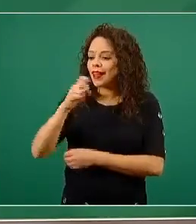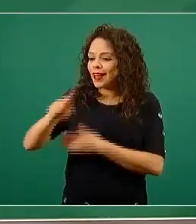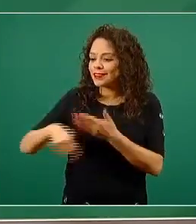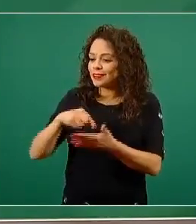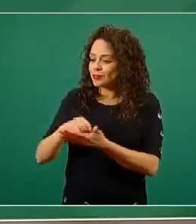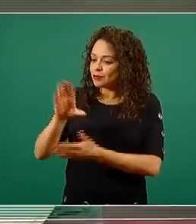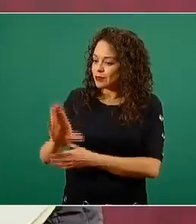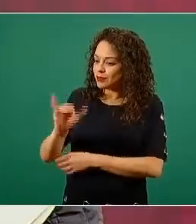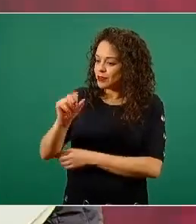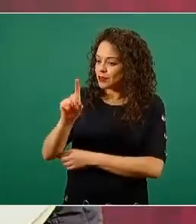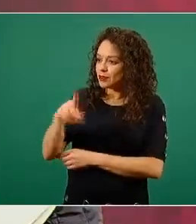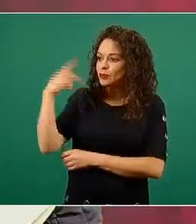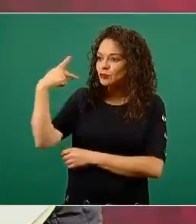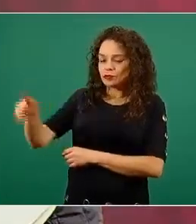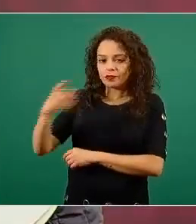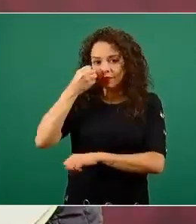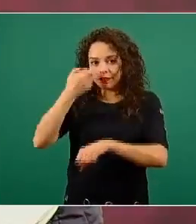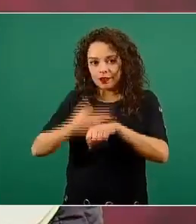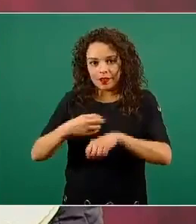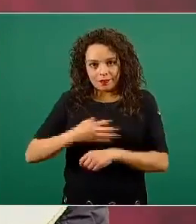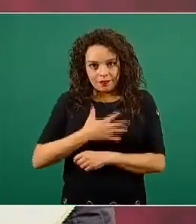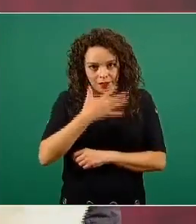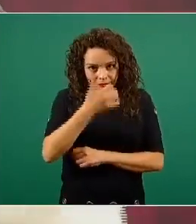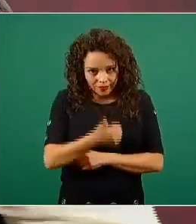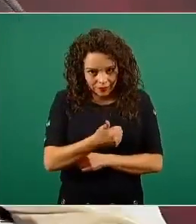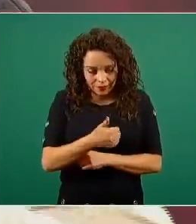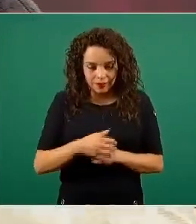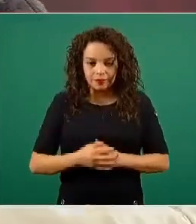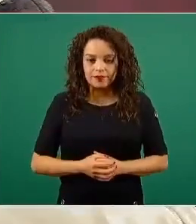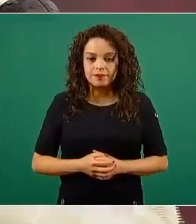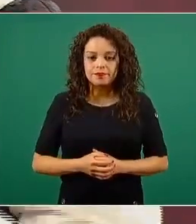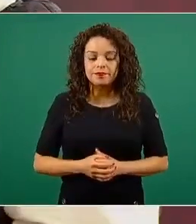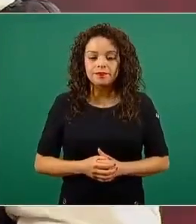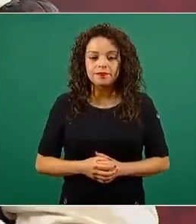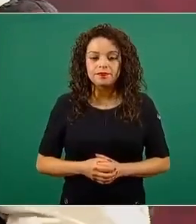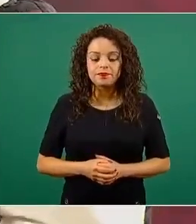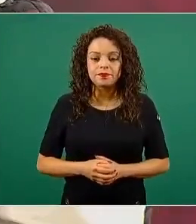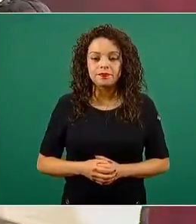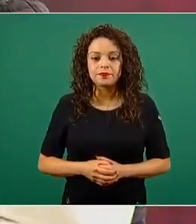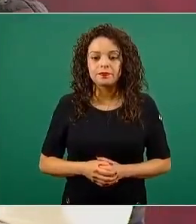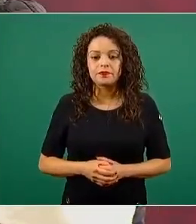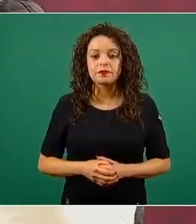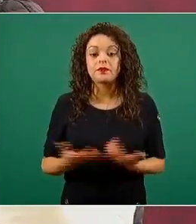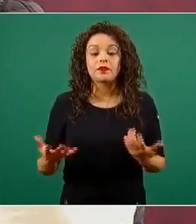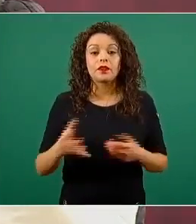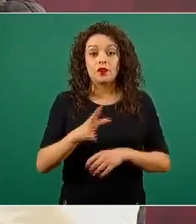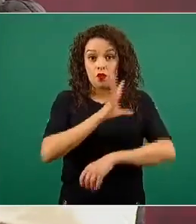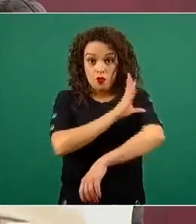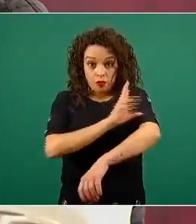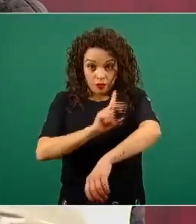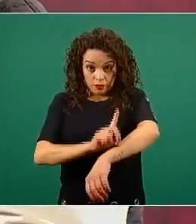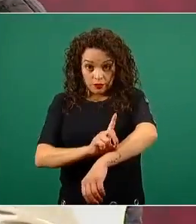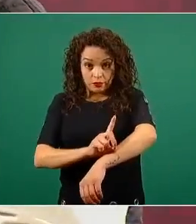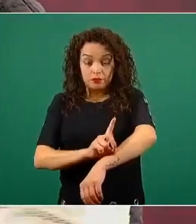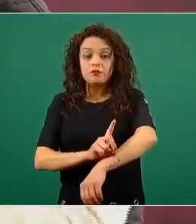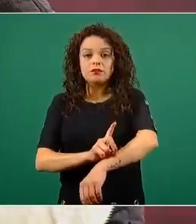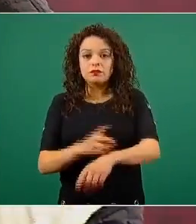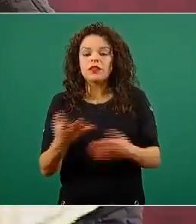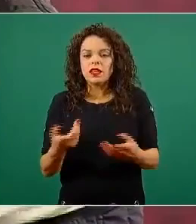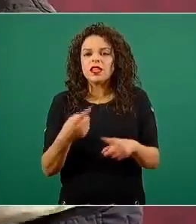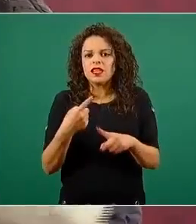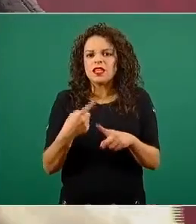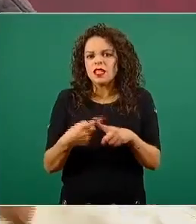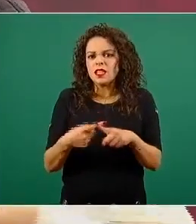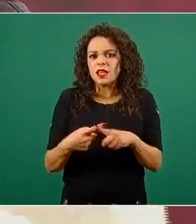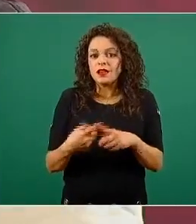del Bienestar, en donde la coordinación será a través de los siervos de la nación, que son las personas que